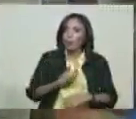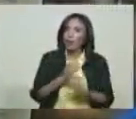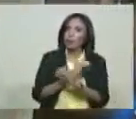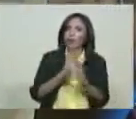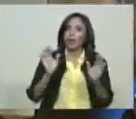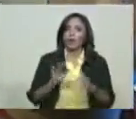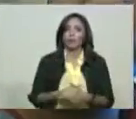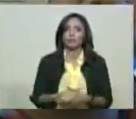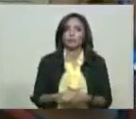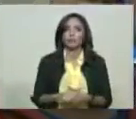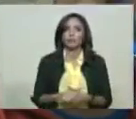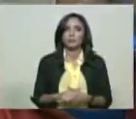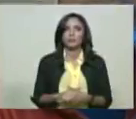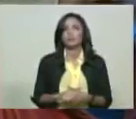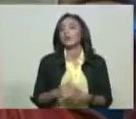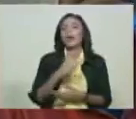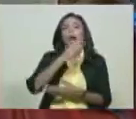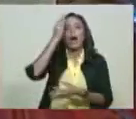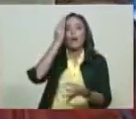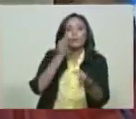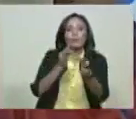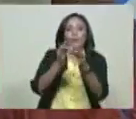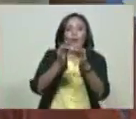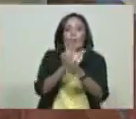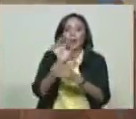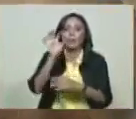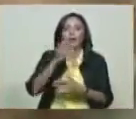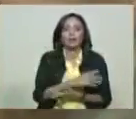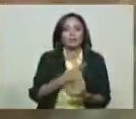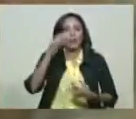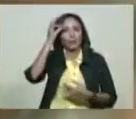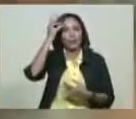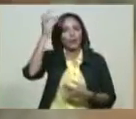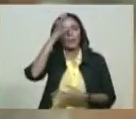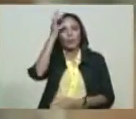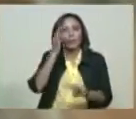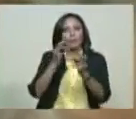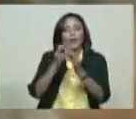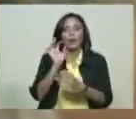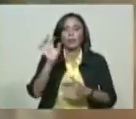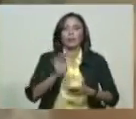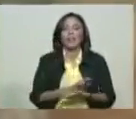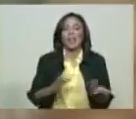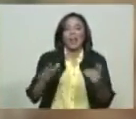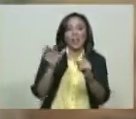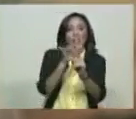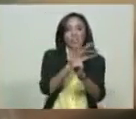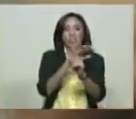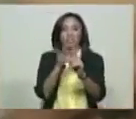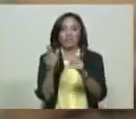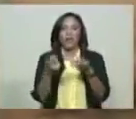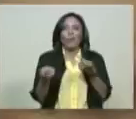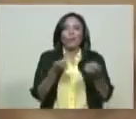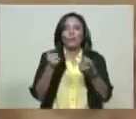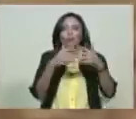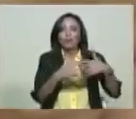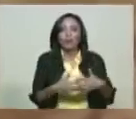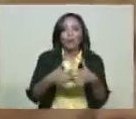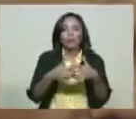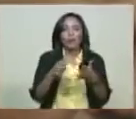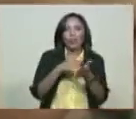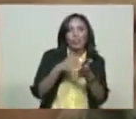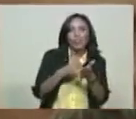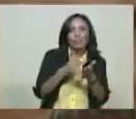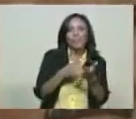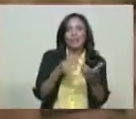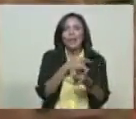lo más grande que tenemos que tenemos en nuestra patria creemos en nuestra patria y no estamos subordinados a ningún imperio y estamos acomplejados ante